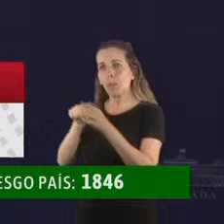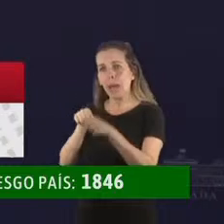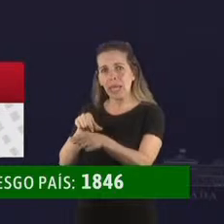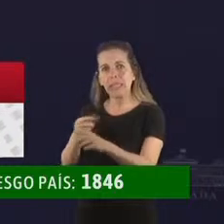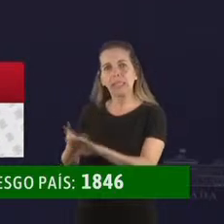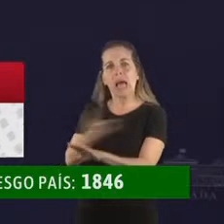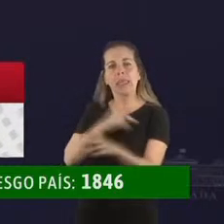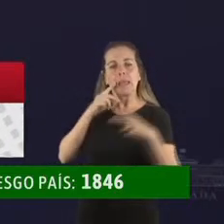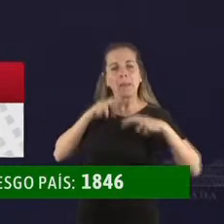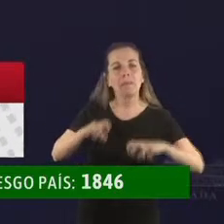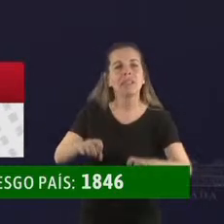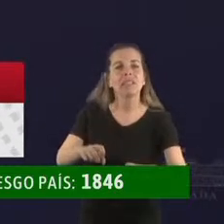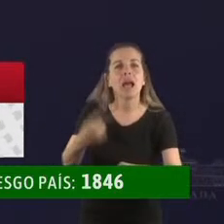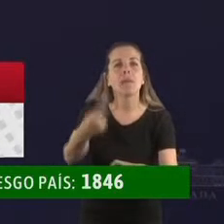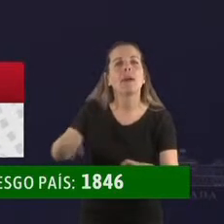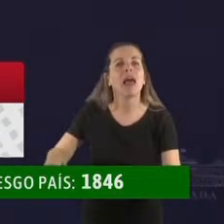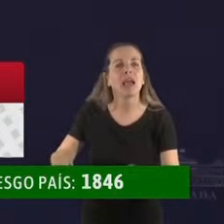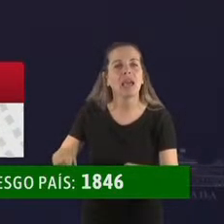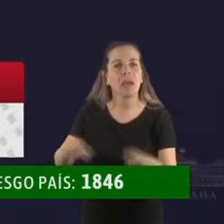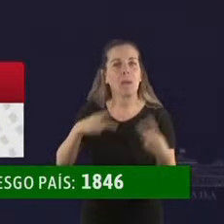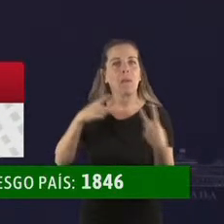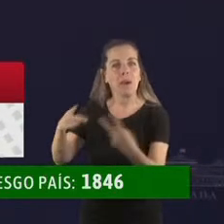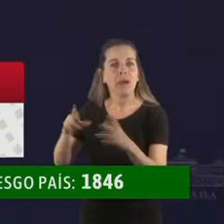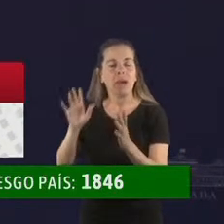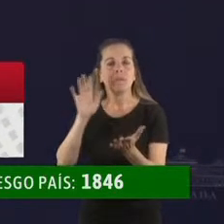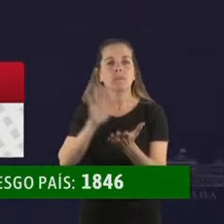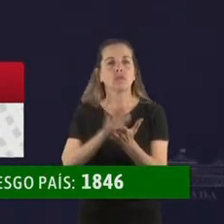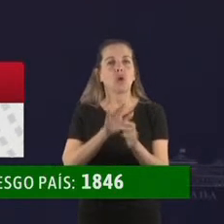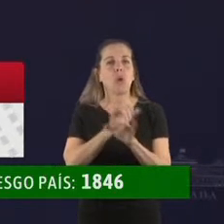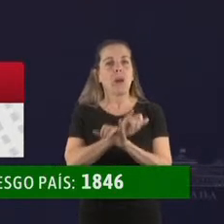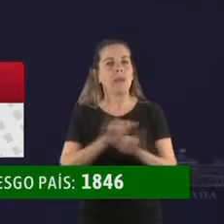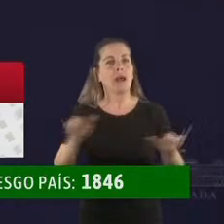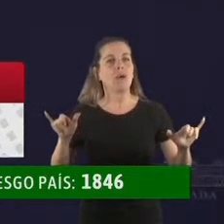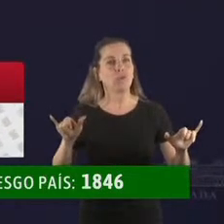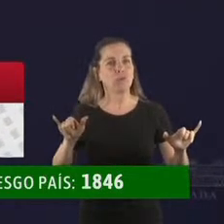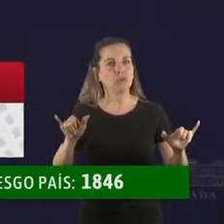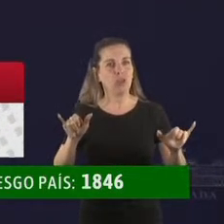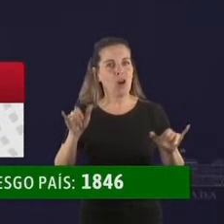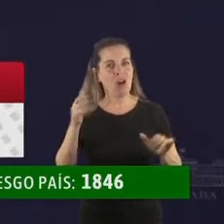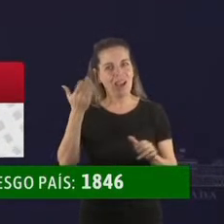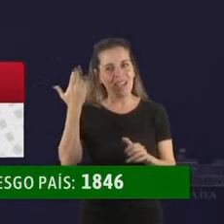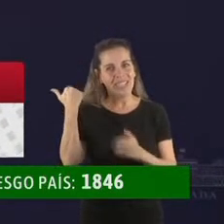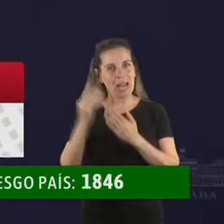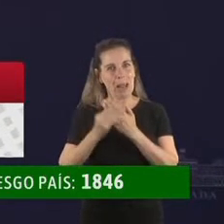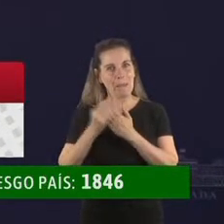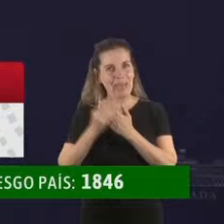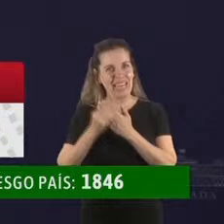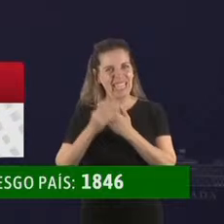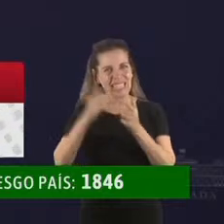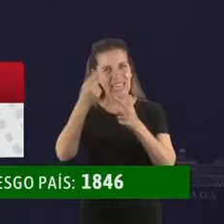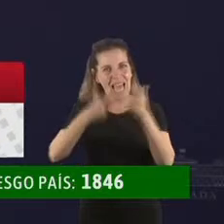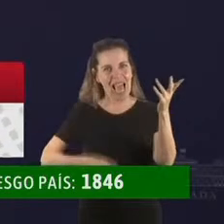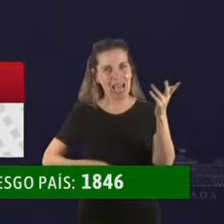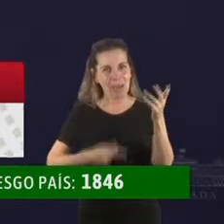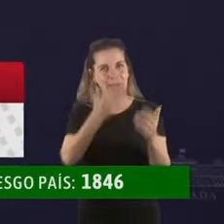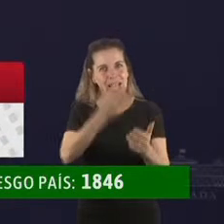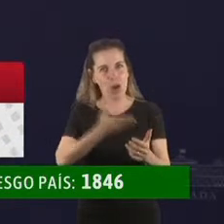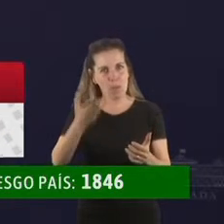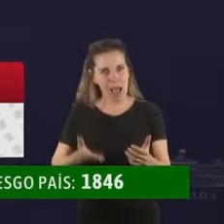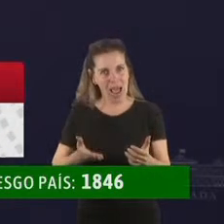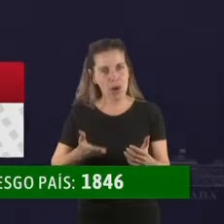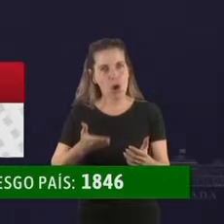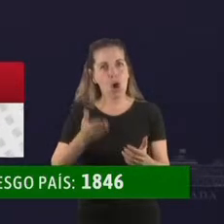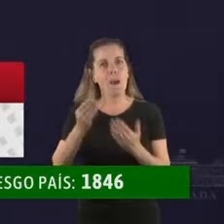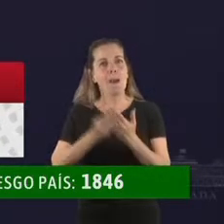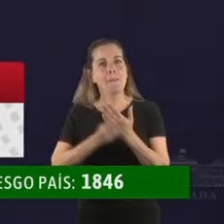de diputados en relación al anuncio de la ministra de capital humano el día de ayer de petelo anuncio que yo